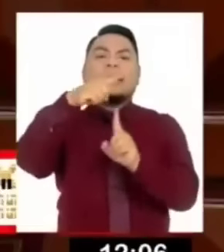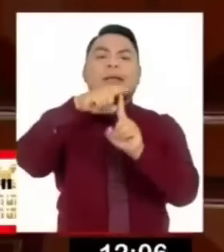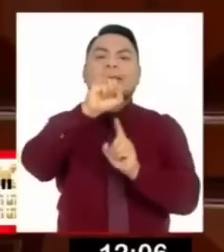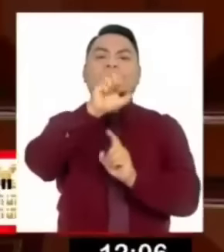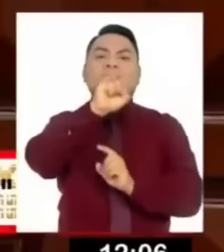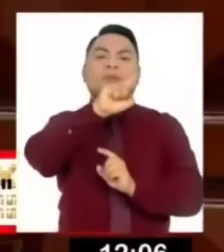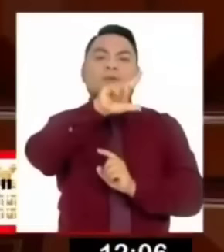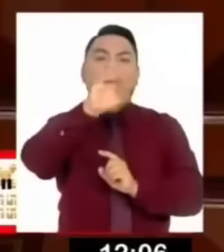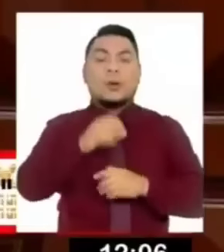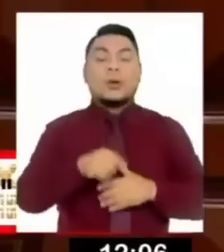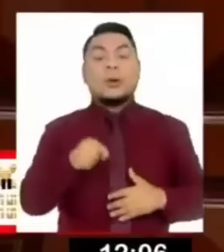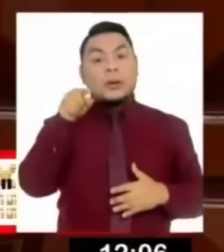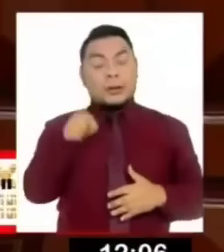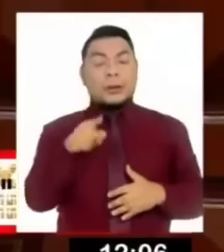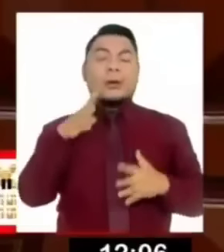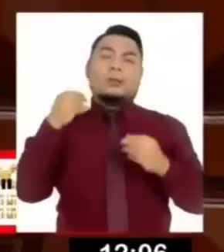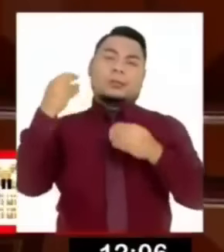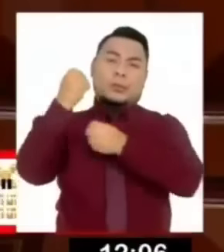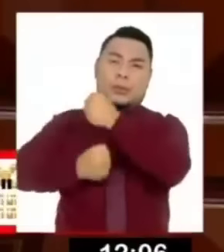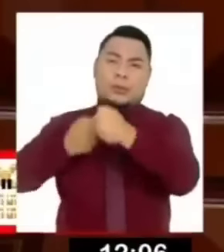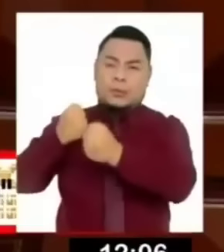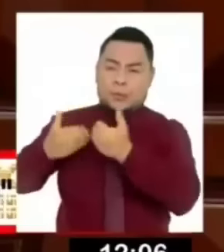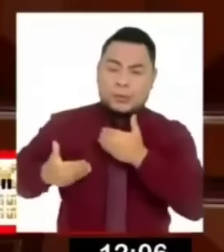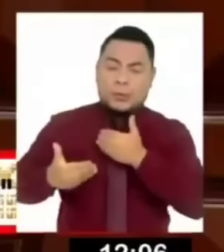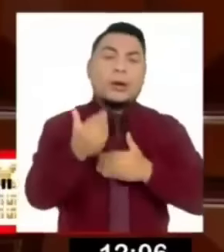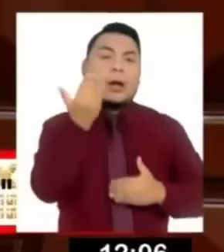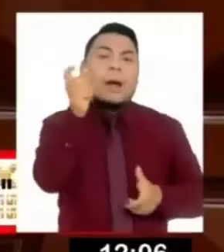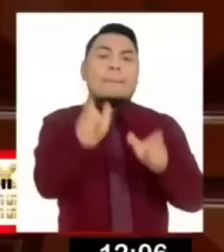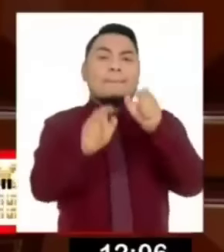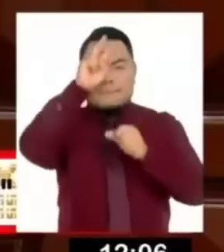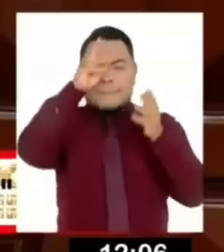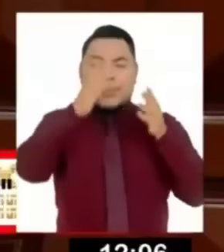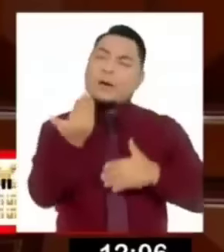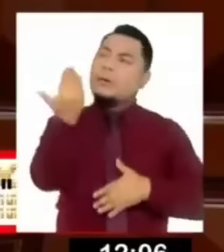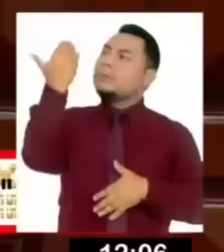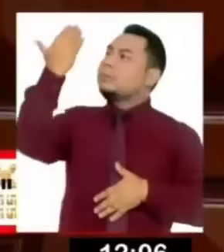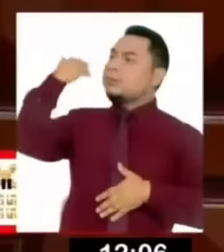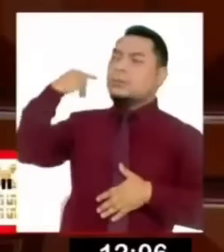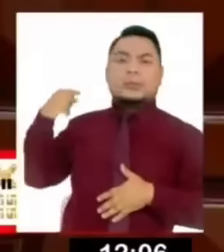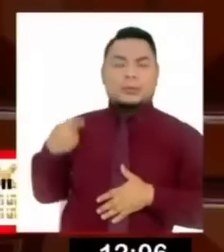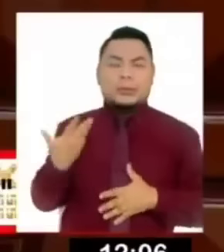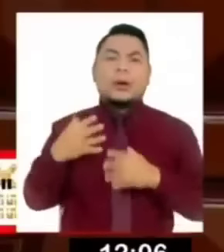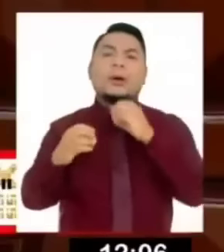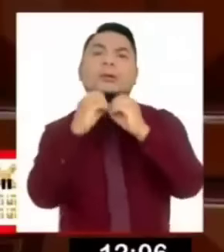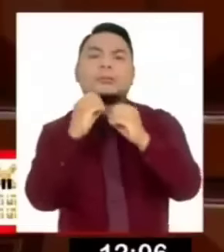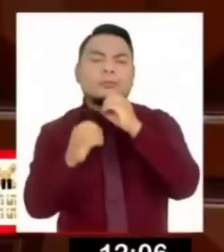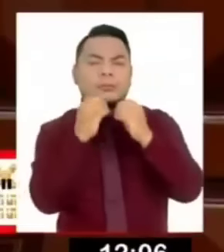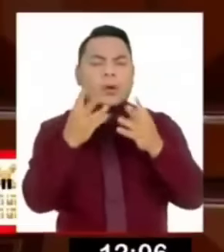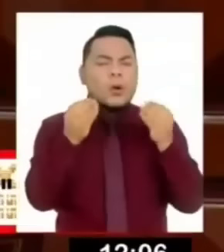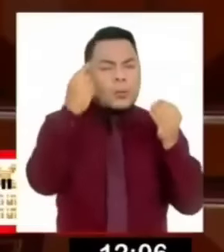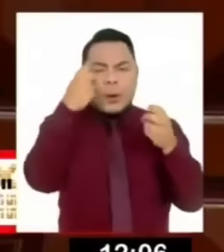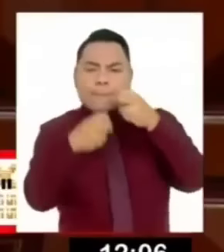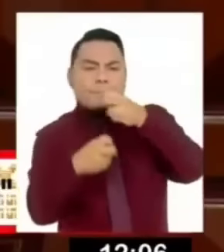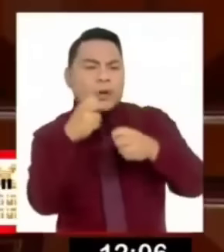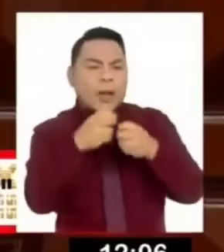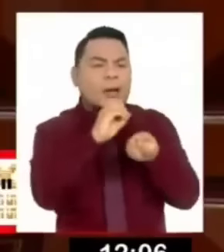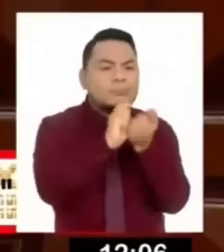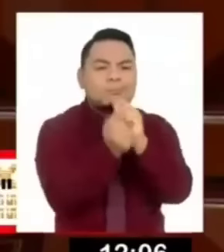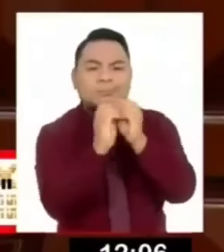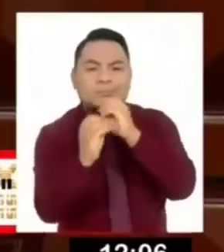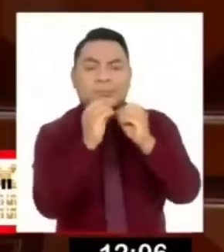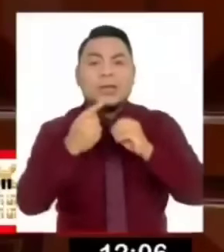4 milenios y medio, nuestros antepasados encontraron maneras de resolver los problemas y de convivir en